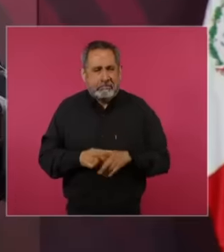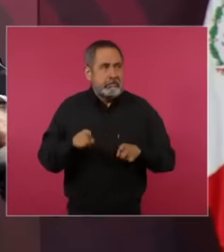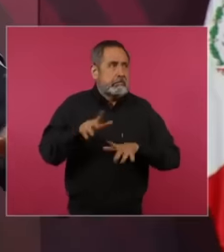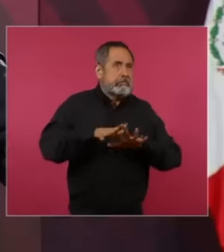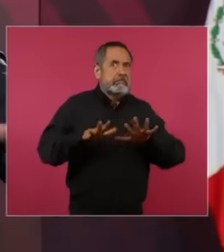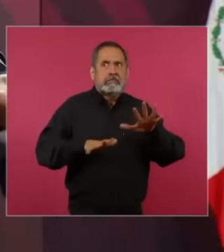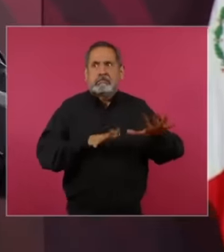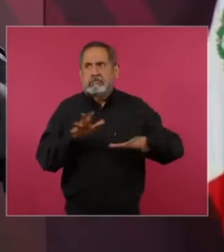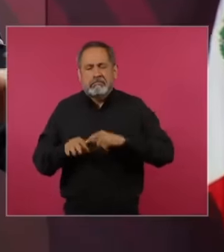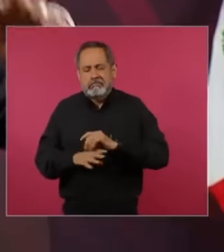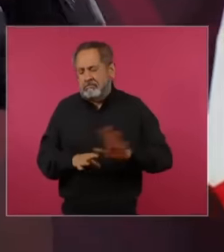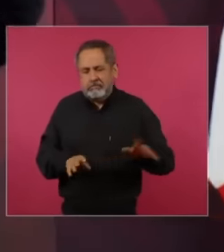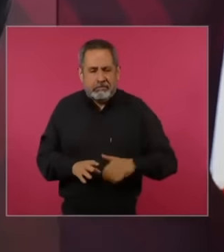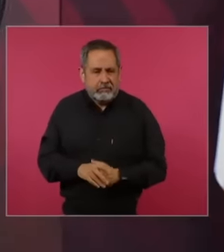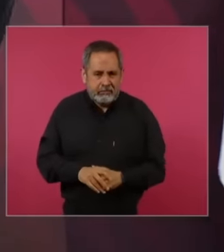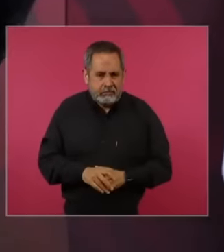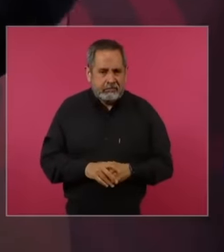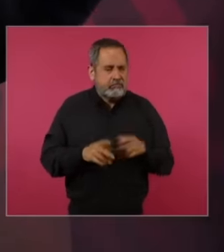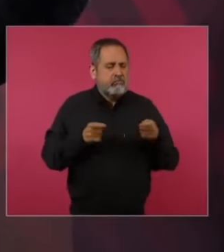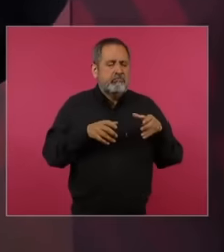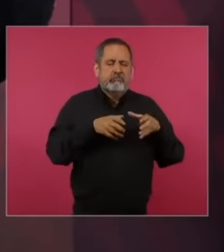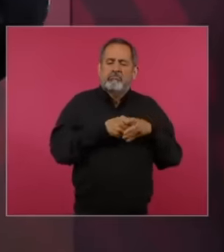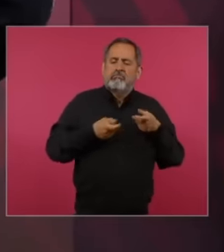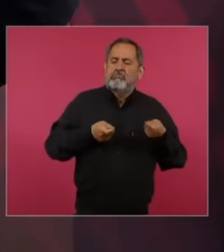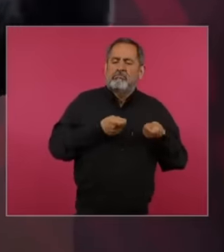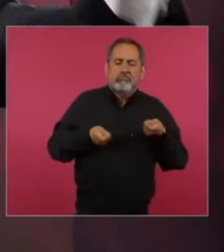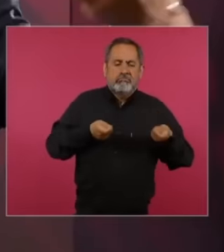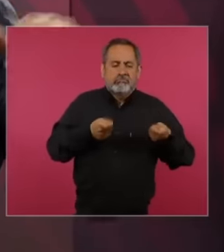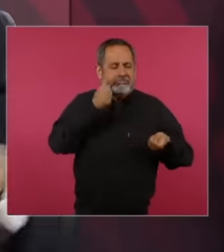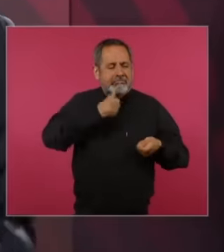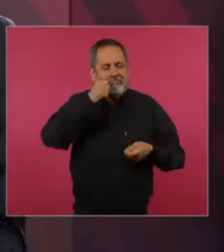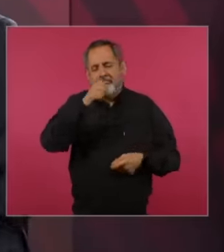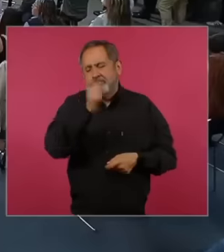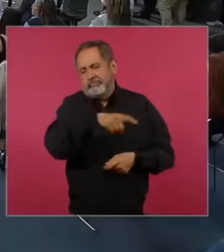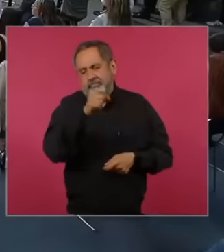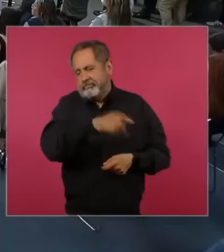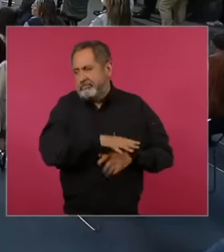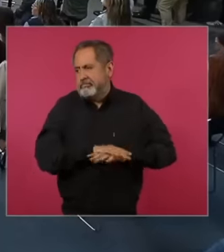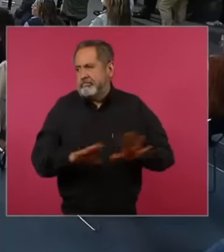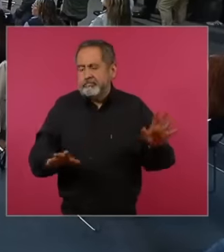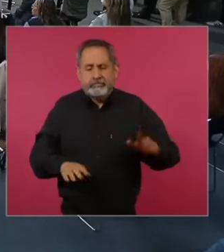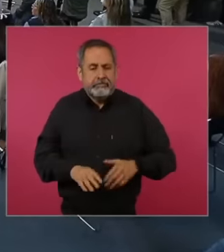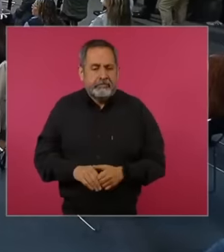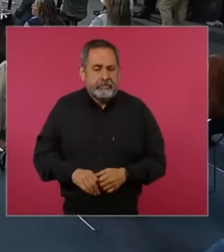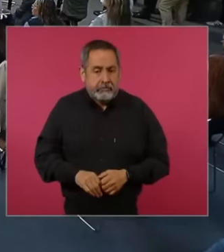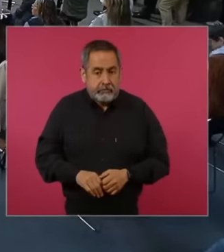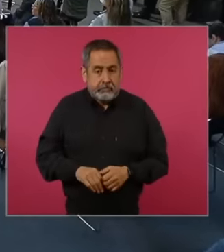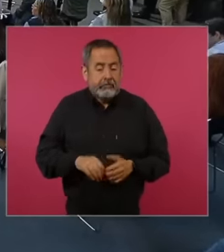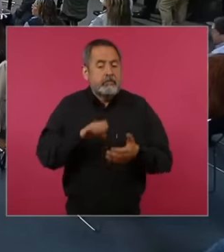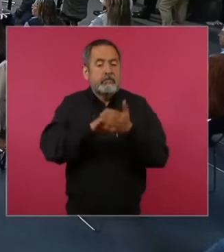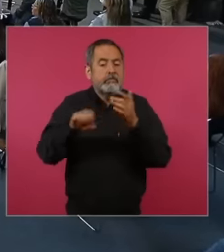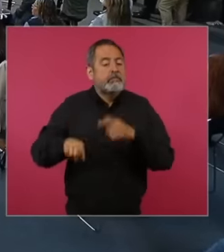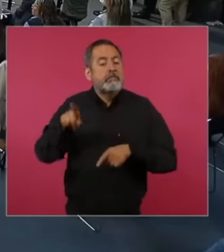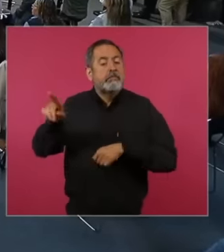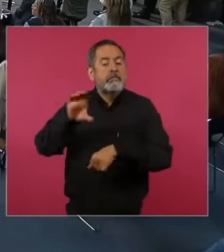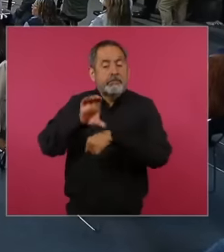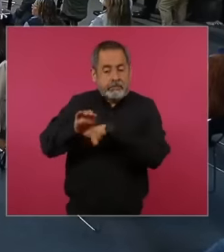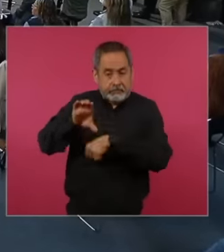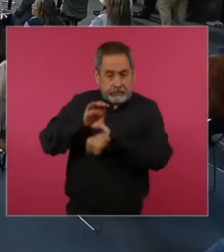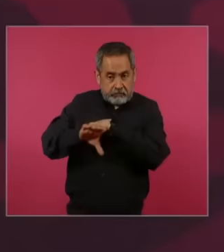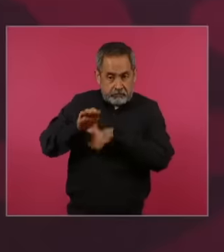incertidumbre y dominen los de siempre. El caso, por ejemplo, de Colombia.